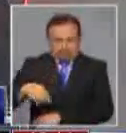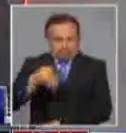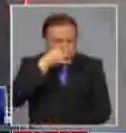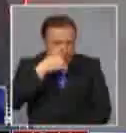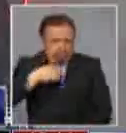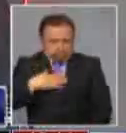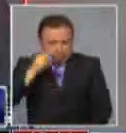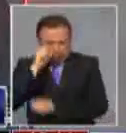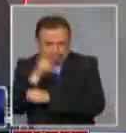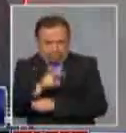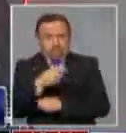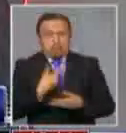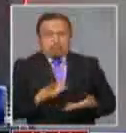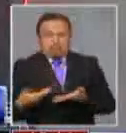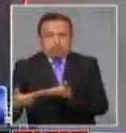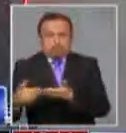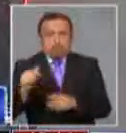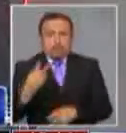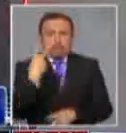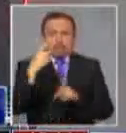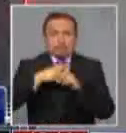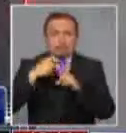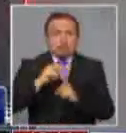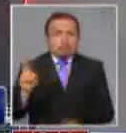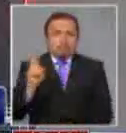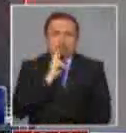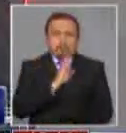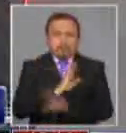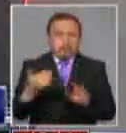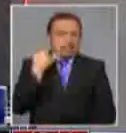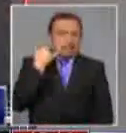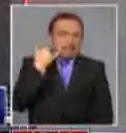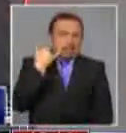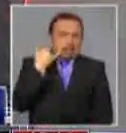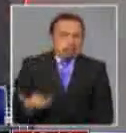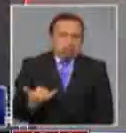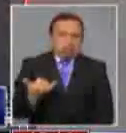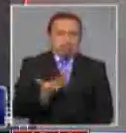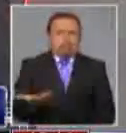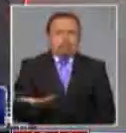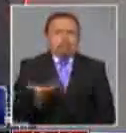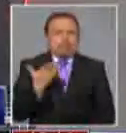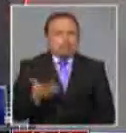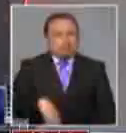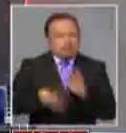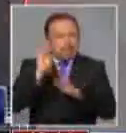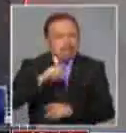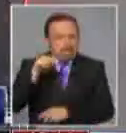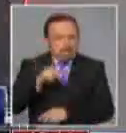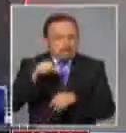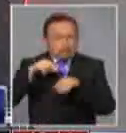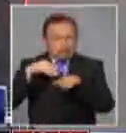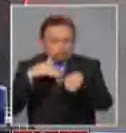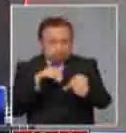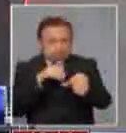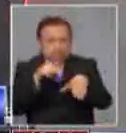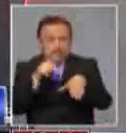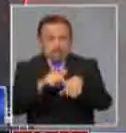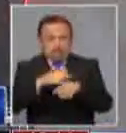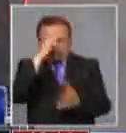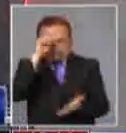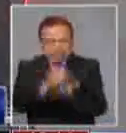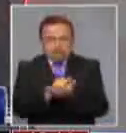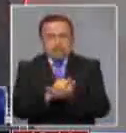mía que no recibiera y hace dos meses que no me responde el teléfono una de las principales razones de la movilización tienen que